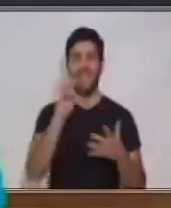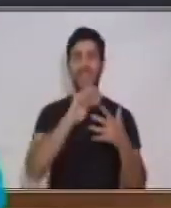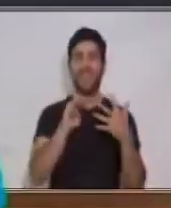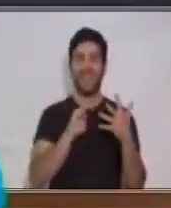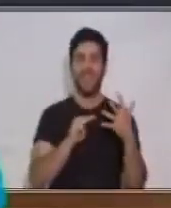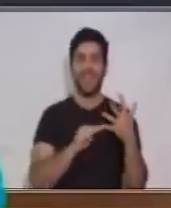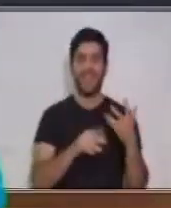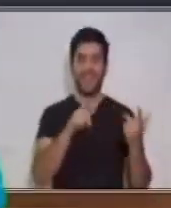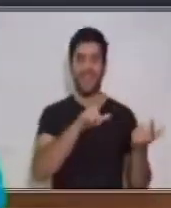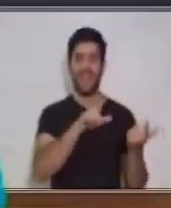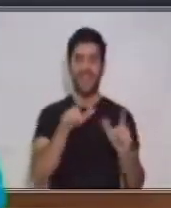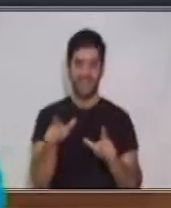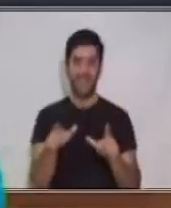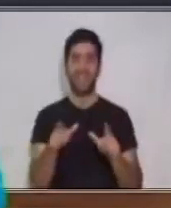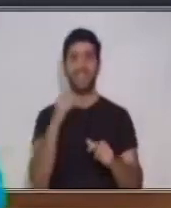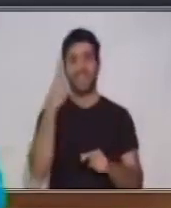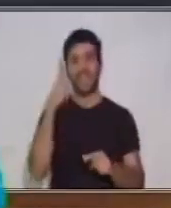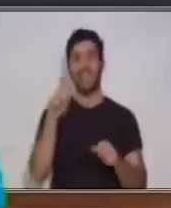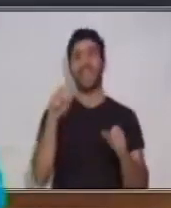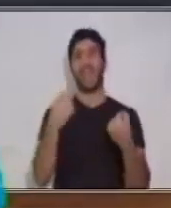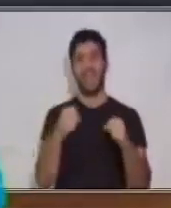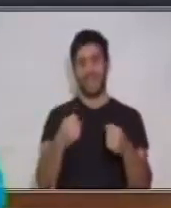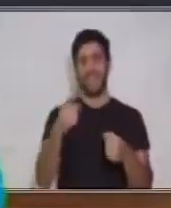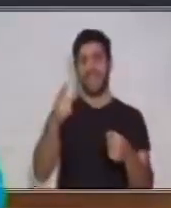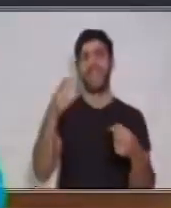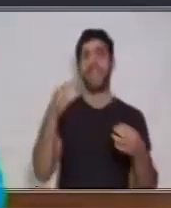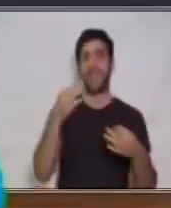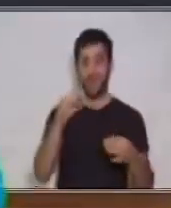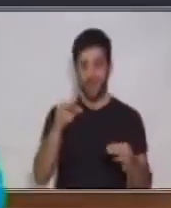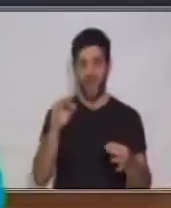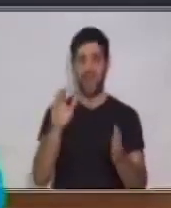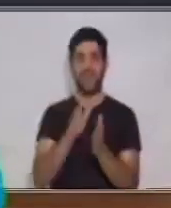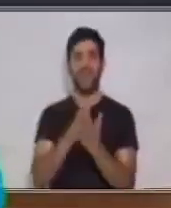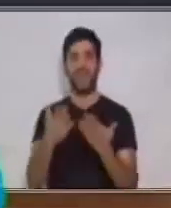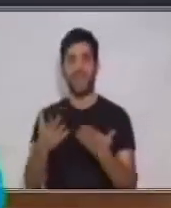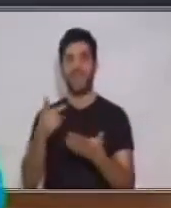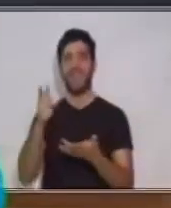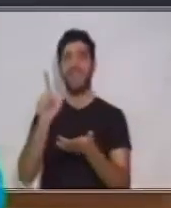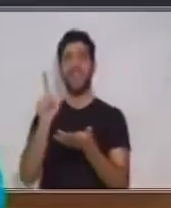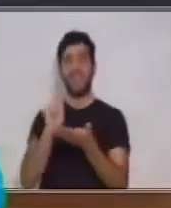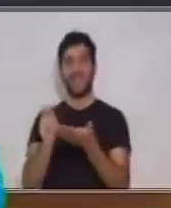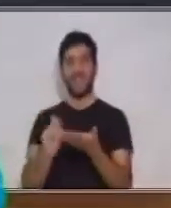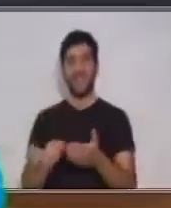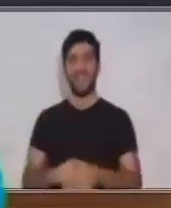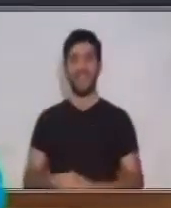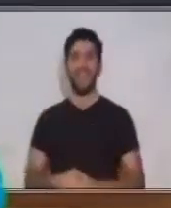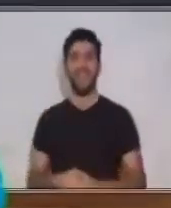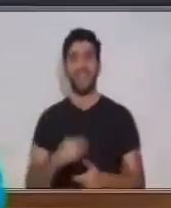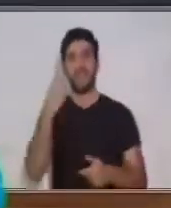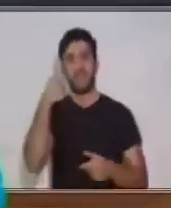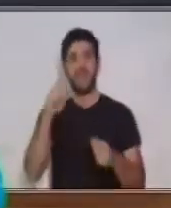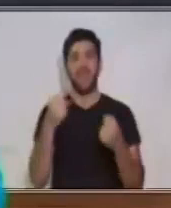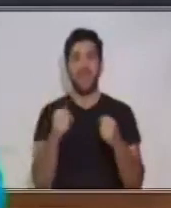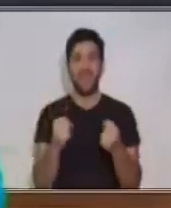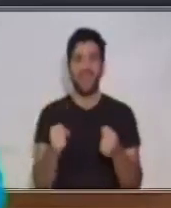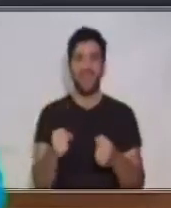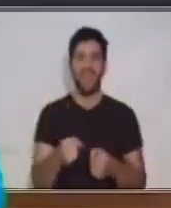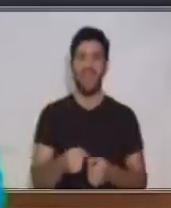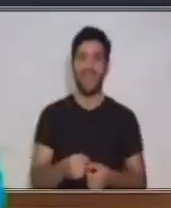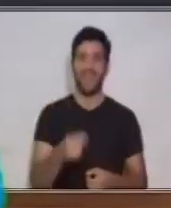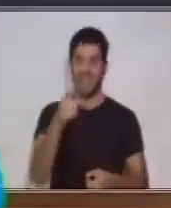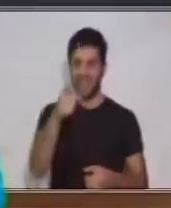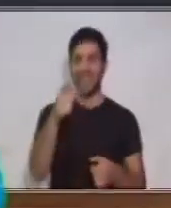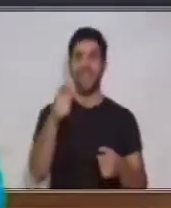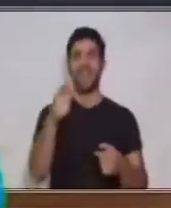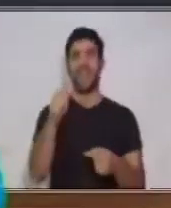tienes hojas de por hojas o si tienes cuaderno y todo lo que necesites para trabajar. También es